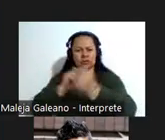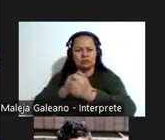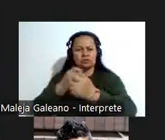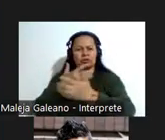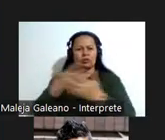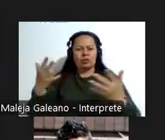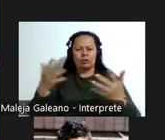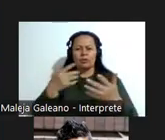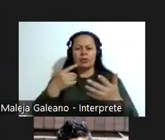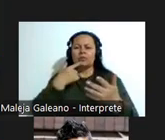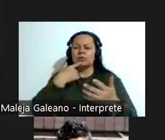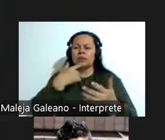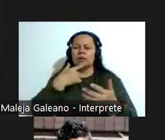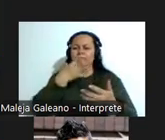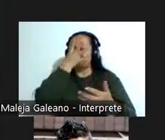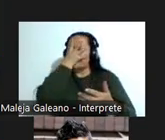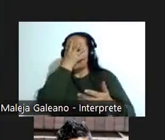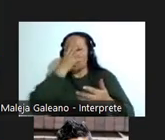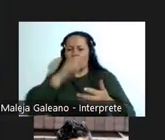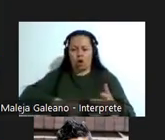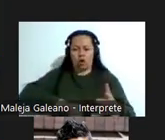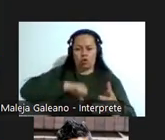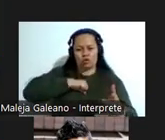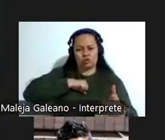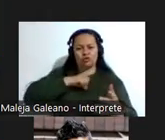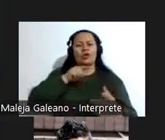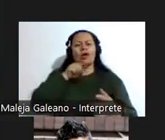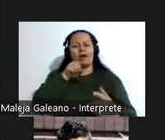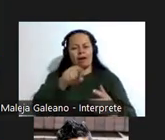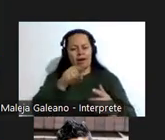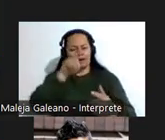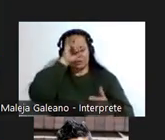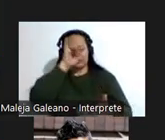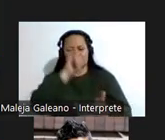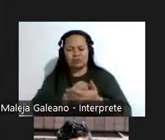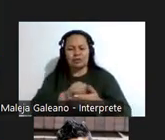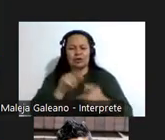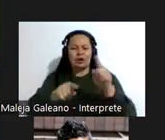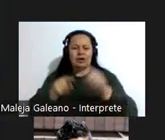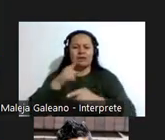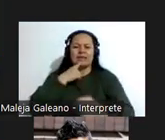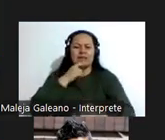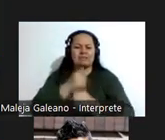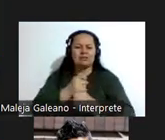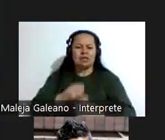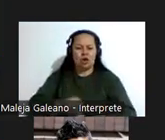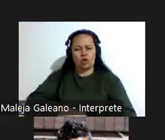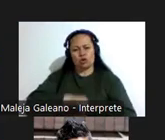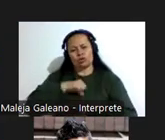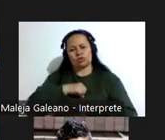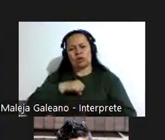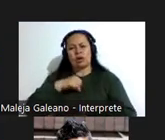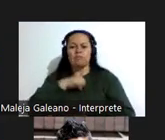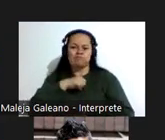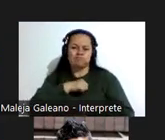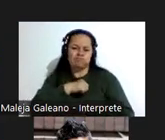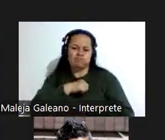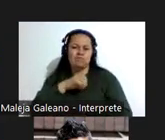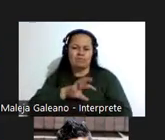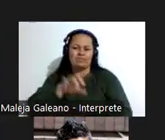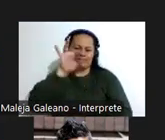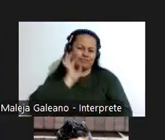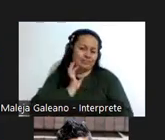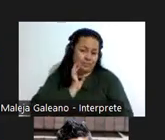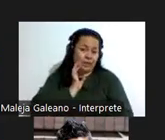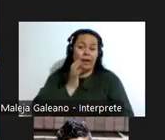vergüenza a orgullo, ¿no? Y ojo aquí, porque creo que difícilmente uno podría sentirse orgulloso de haber tenido cáncer. Por